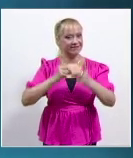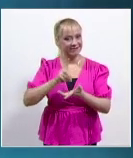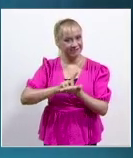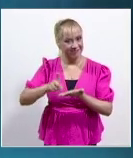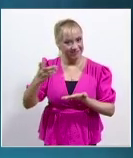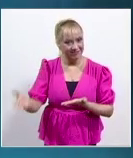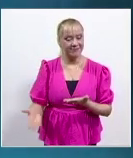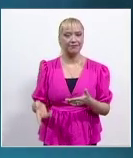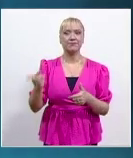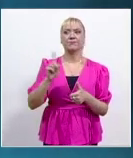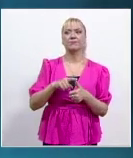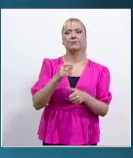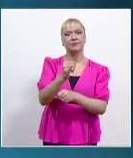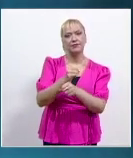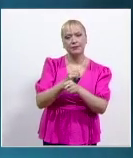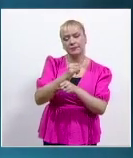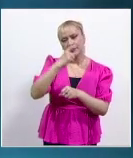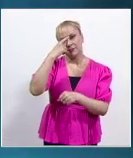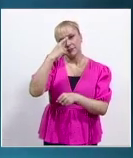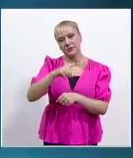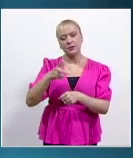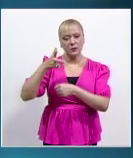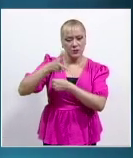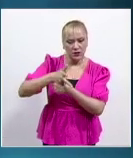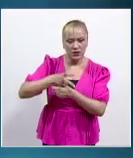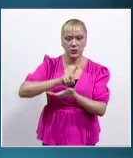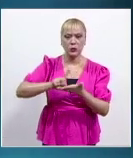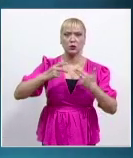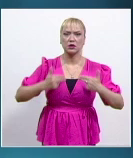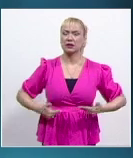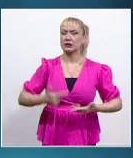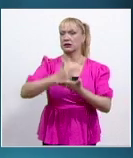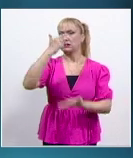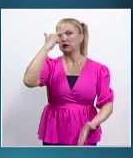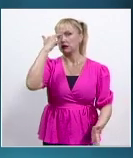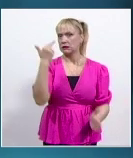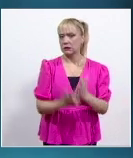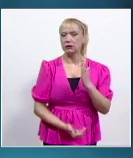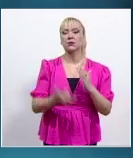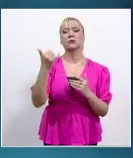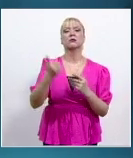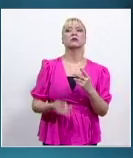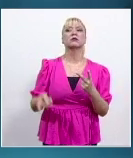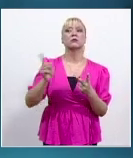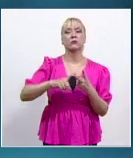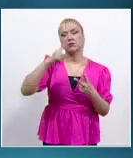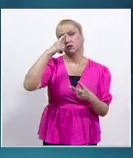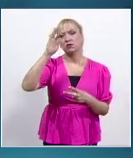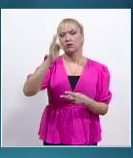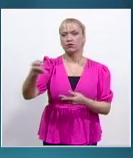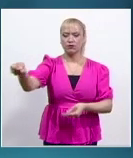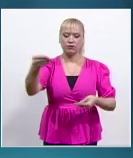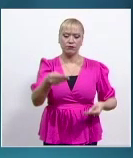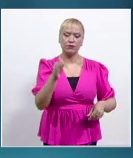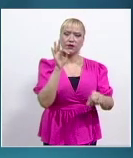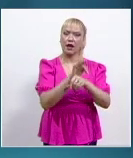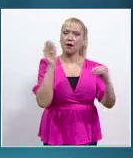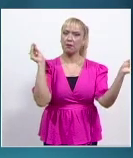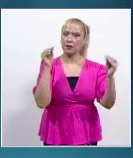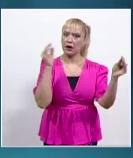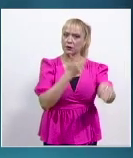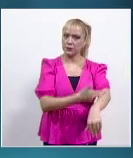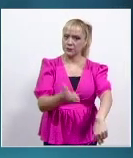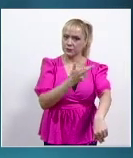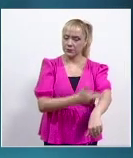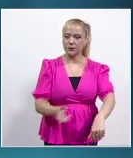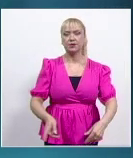de la investigación en el proceso penal acusatorio y recurso de reclamación contra la admisión a trámite del amparo. De la segunda sala